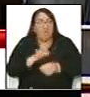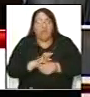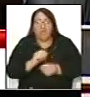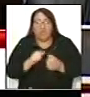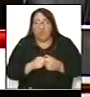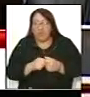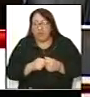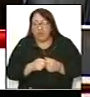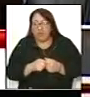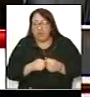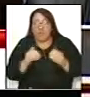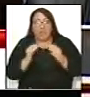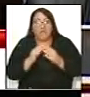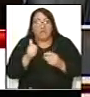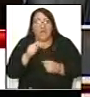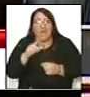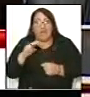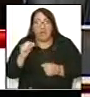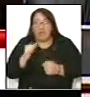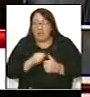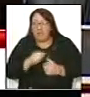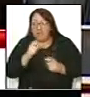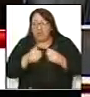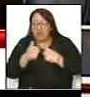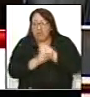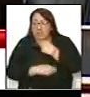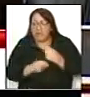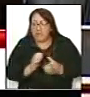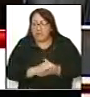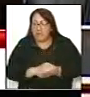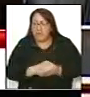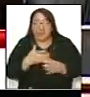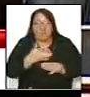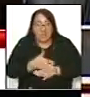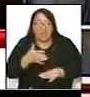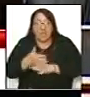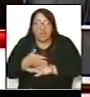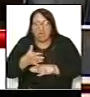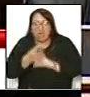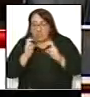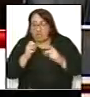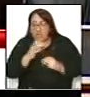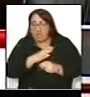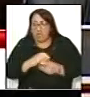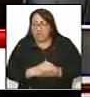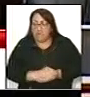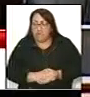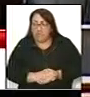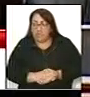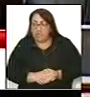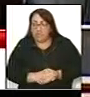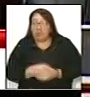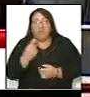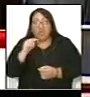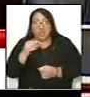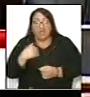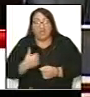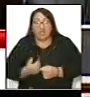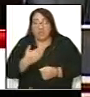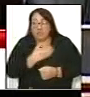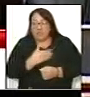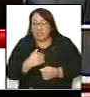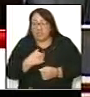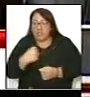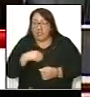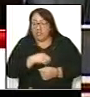las casas del ALBA, con gente de otros países inmiscuidas en los temas de Estado. Es por eso, señora presidenta,